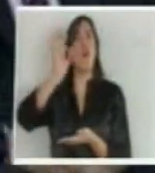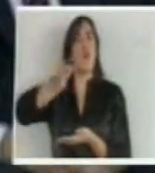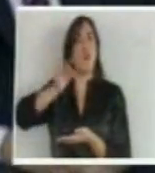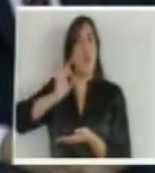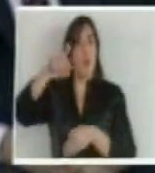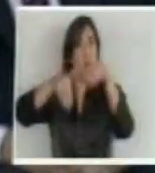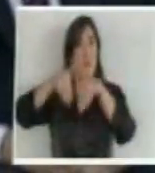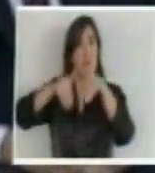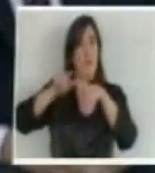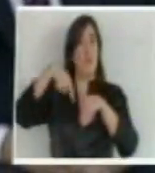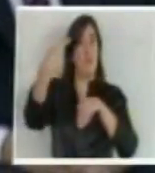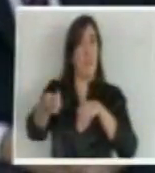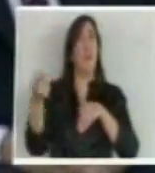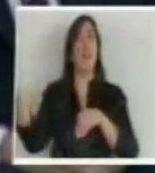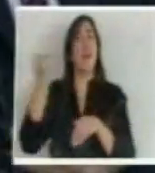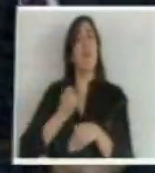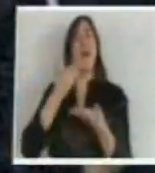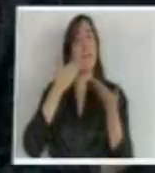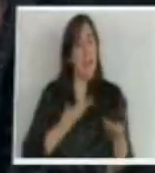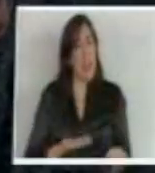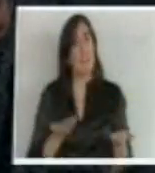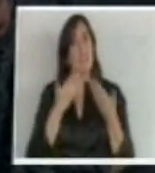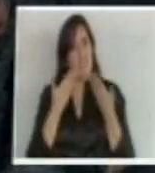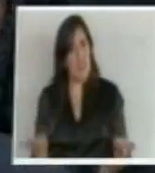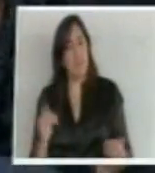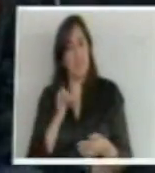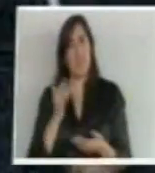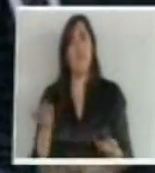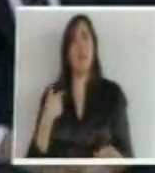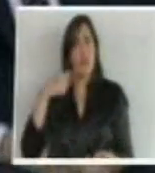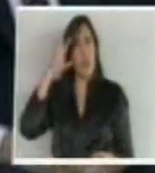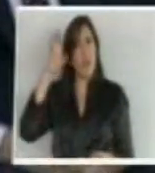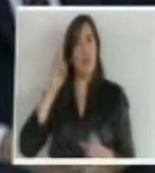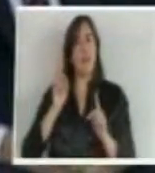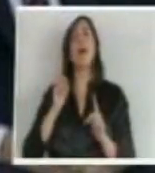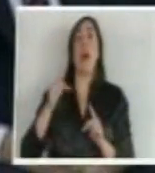recordar que aquí, en Tucumán,